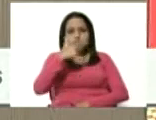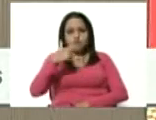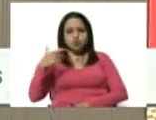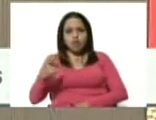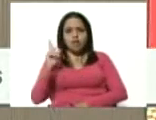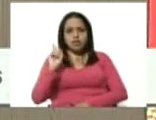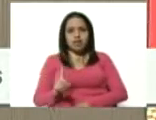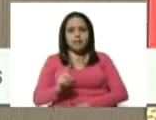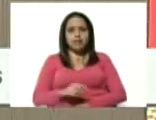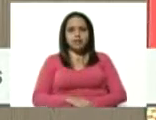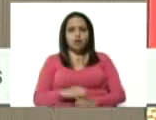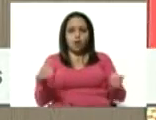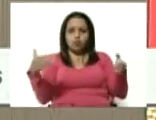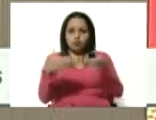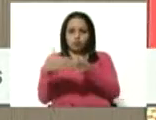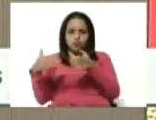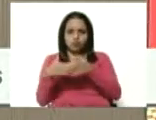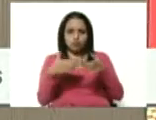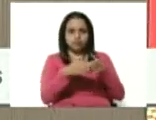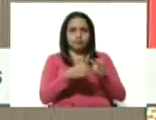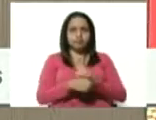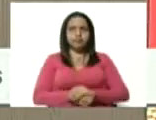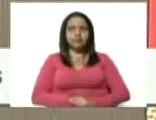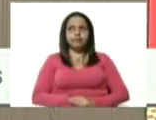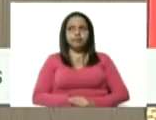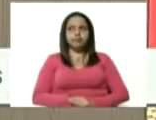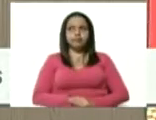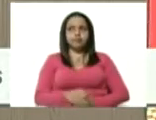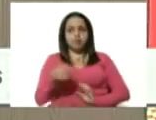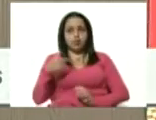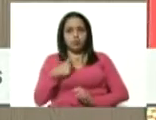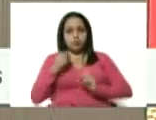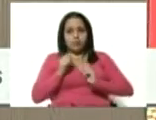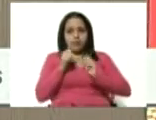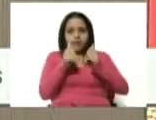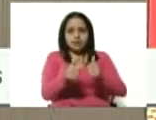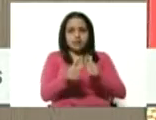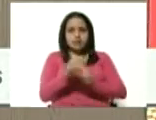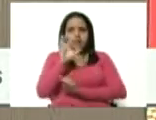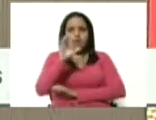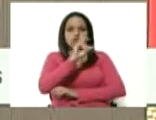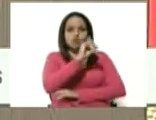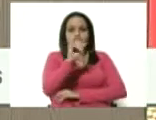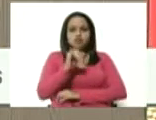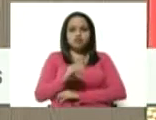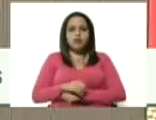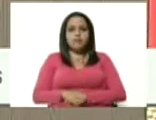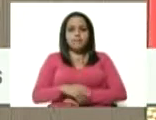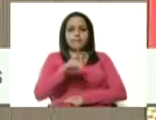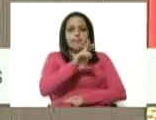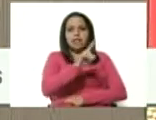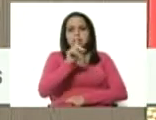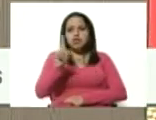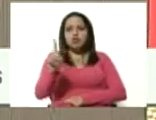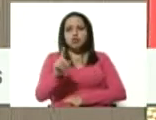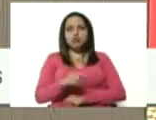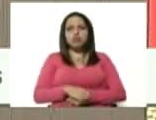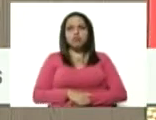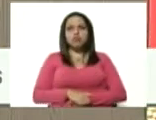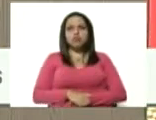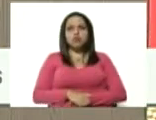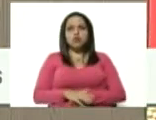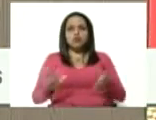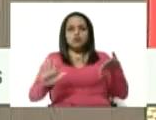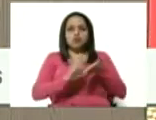como colectivas. Bueno, voy a comenzar por el estado Zulia. Son 21 casos vinculados al